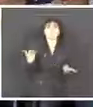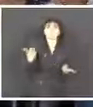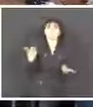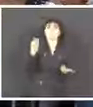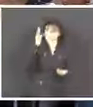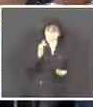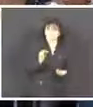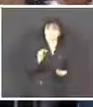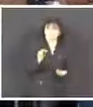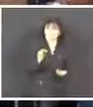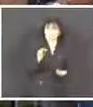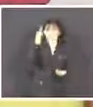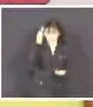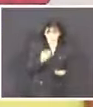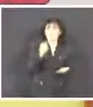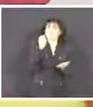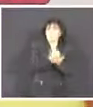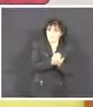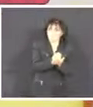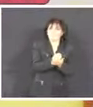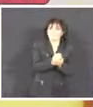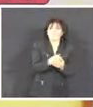¿Aprobamos? Aprobamos.